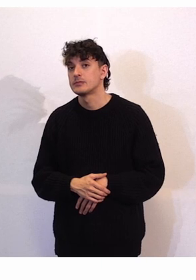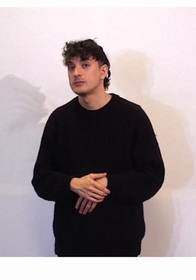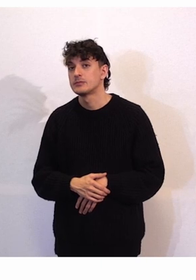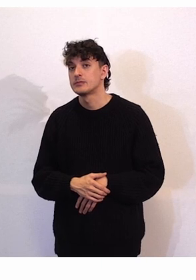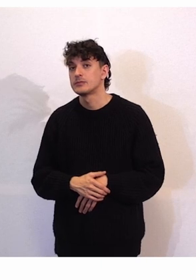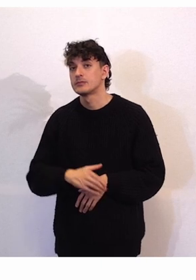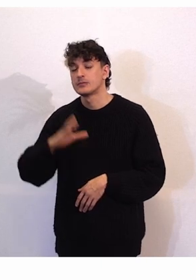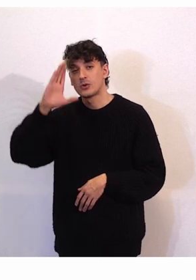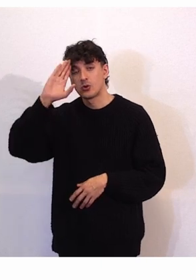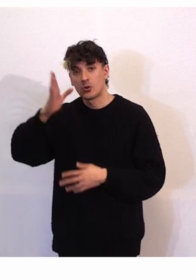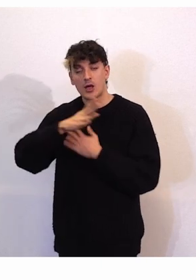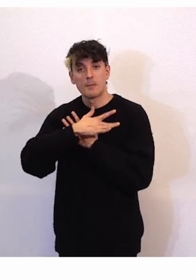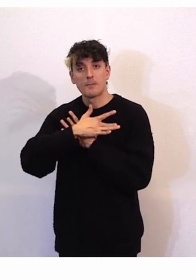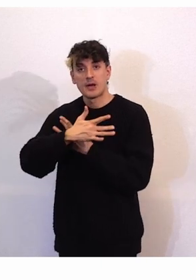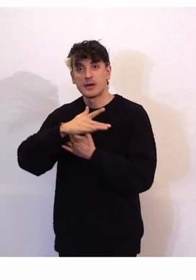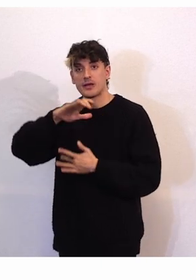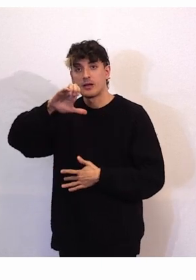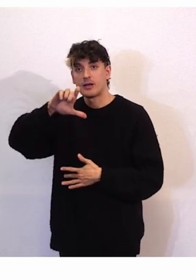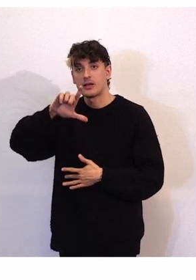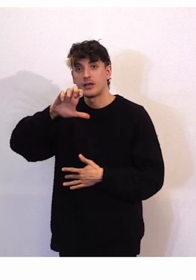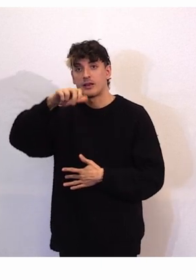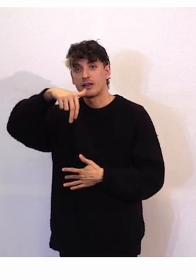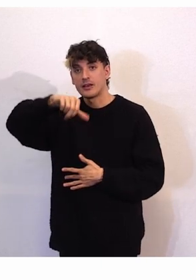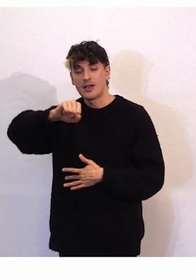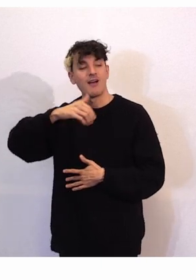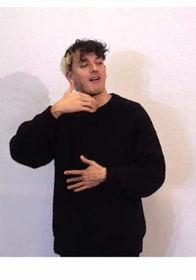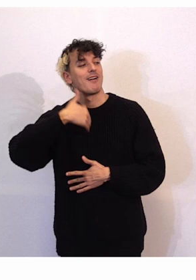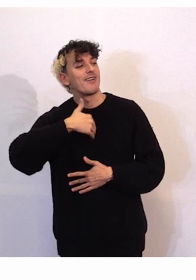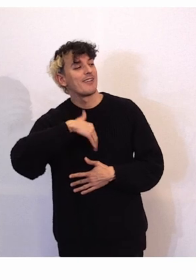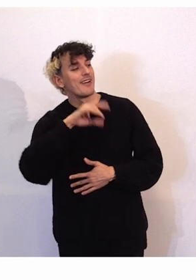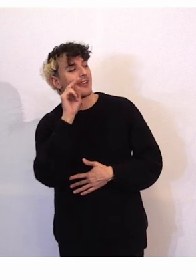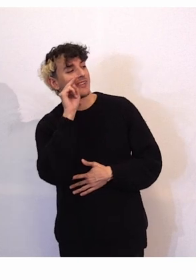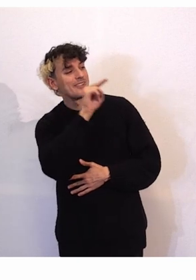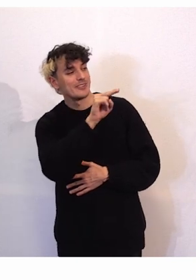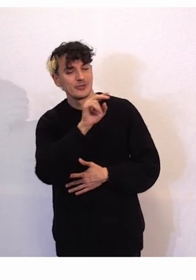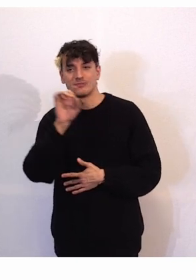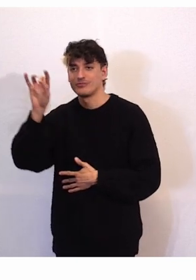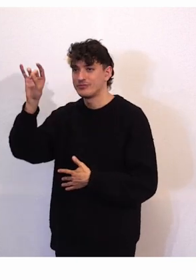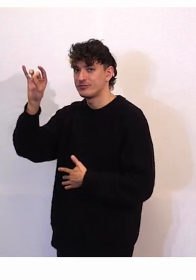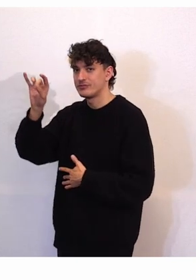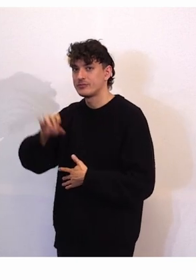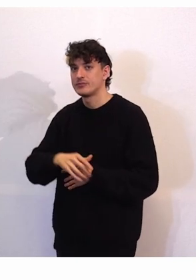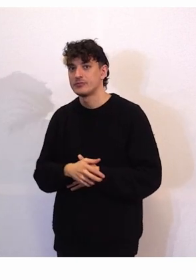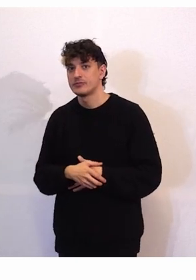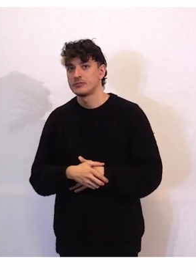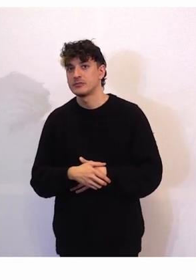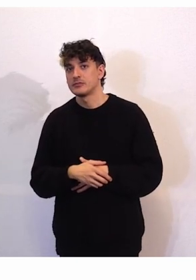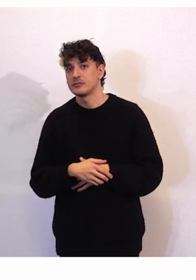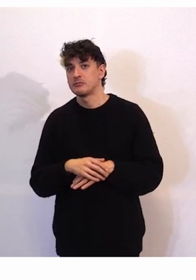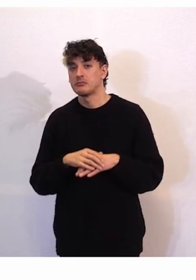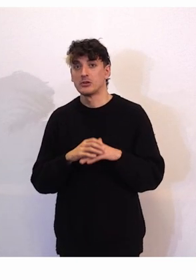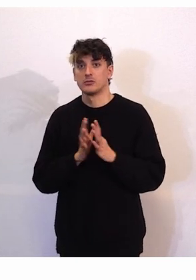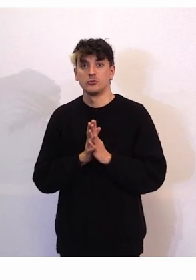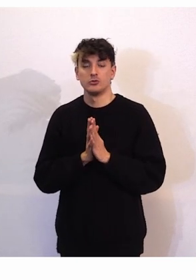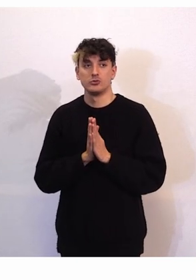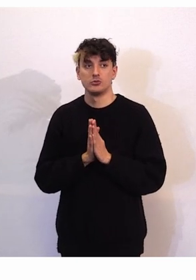Hola, María Elena. Ah, ya te, no te veía. Sí. Cada vez que soy Elena. Nada, que quería decirle.